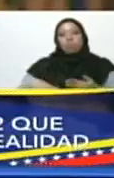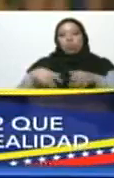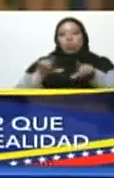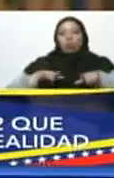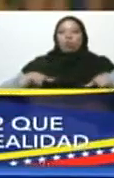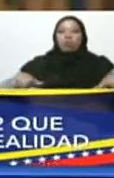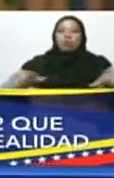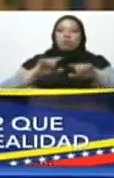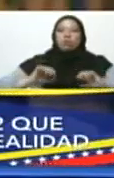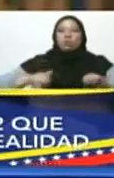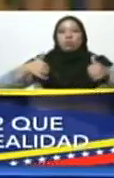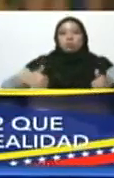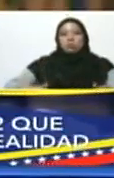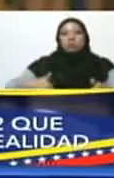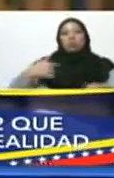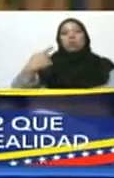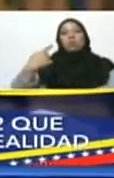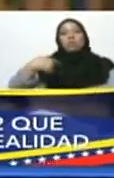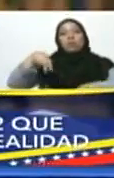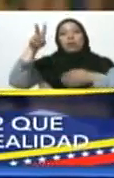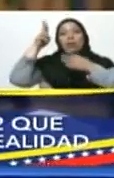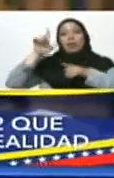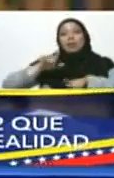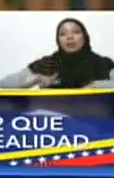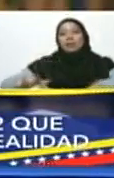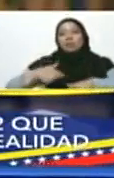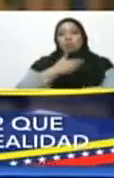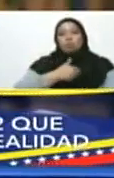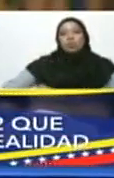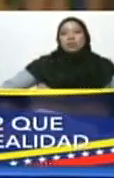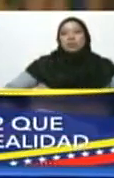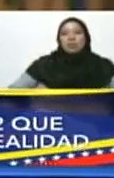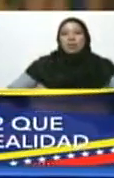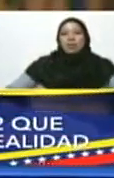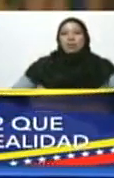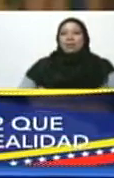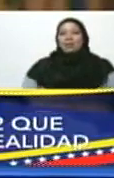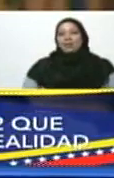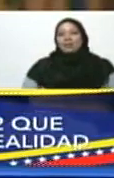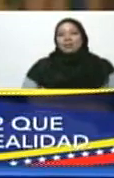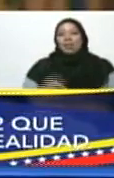espacios inaugurados por Marcos Pérez Jiménez con música de la época.